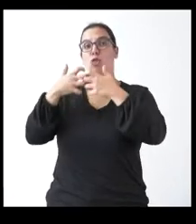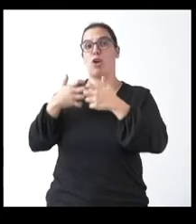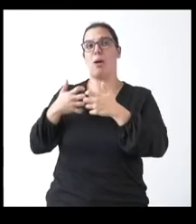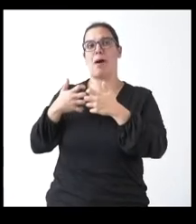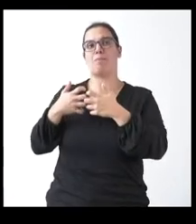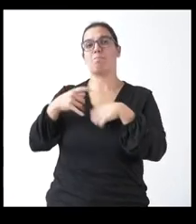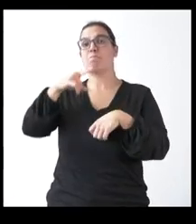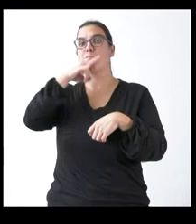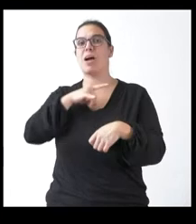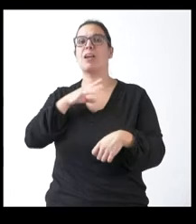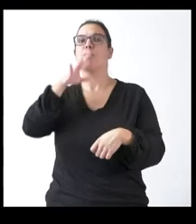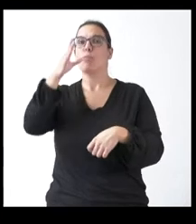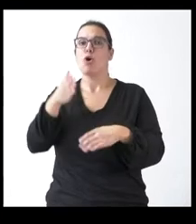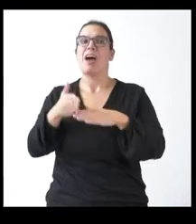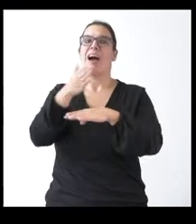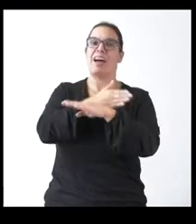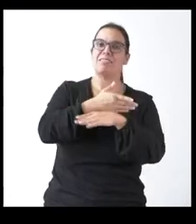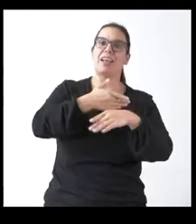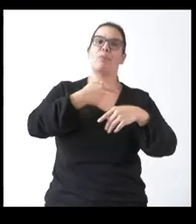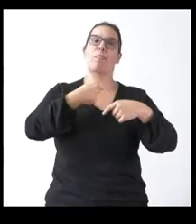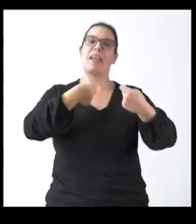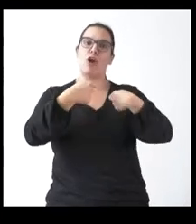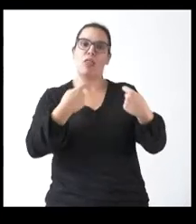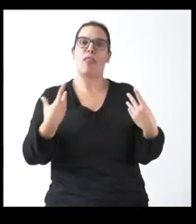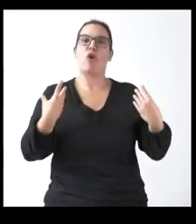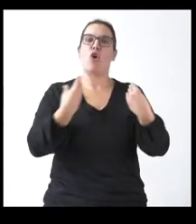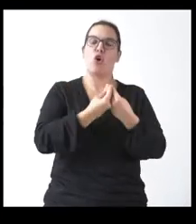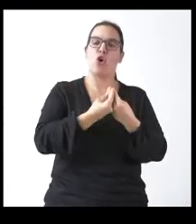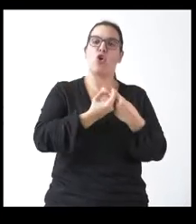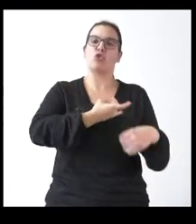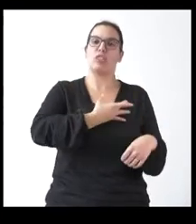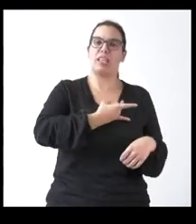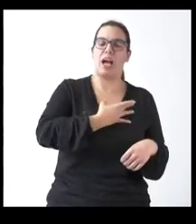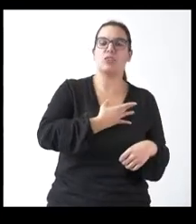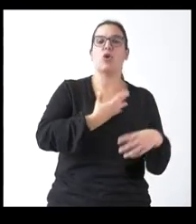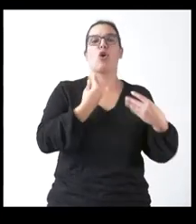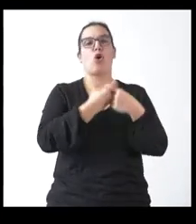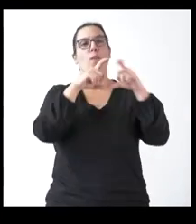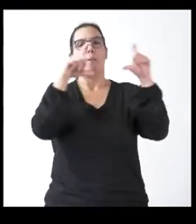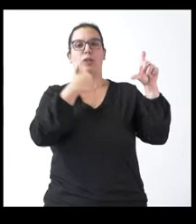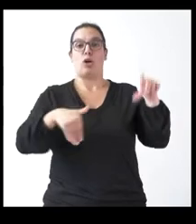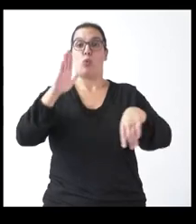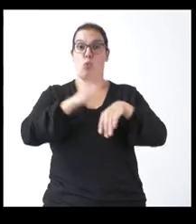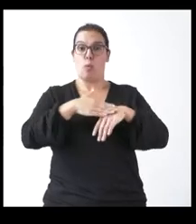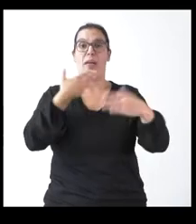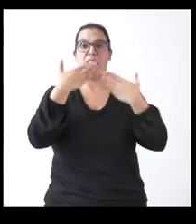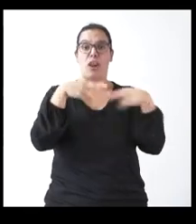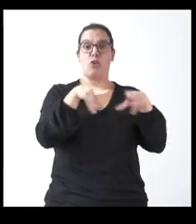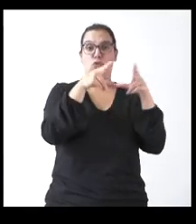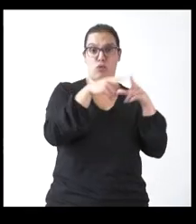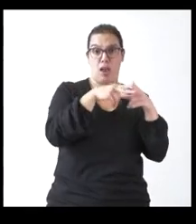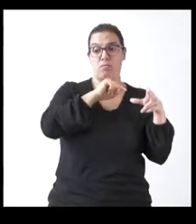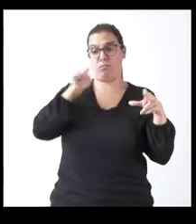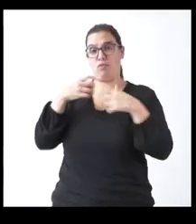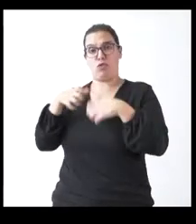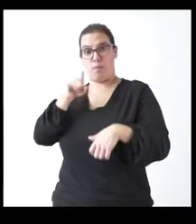se había negociado con los sindicatos y con la patronal ciertas cuestiones del operativo esta esta diferencia